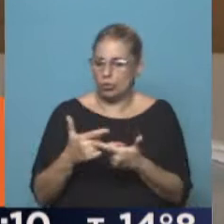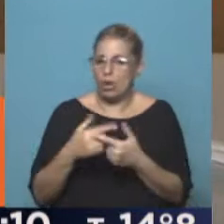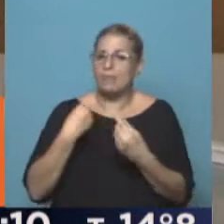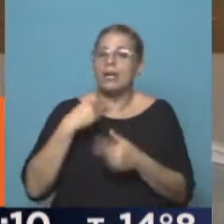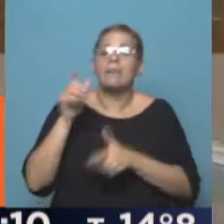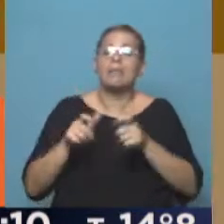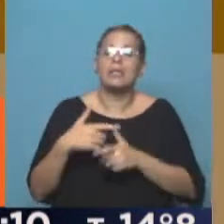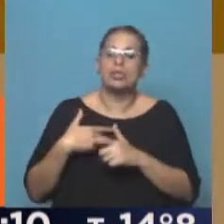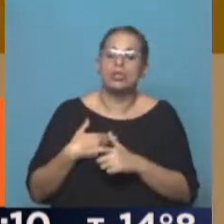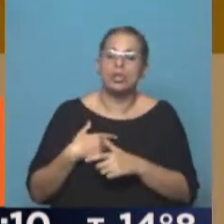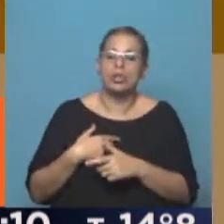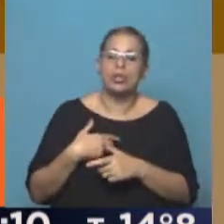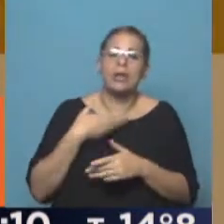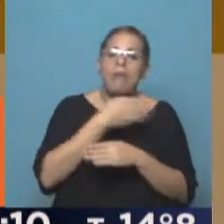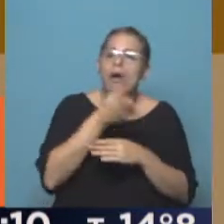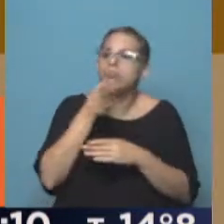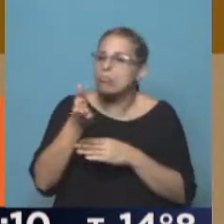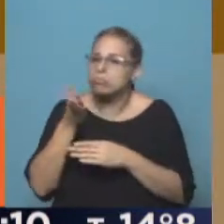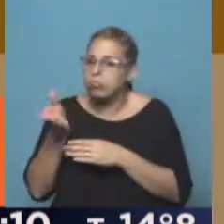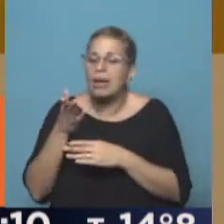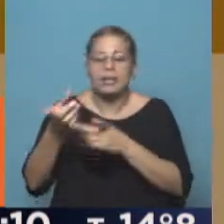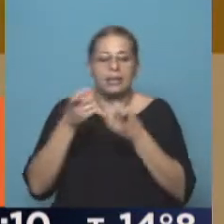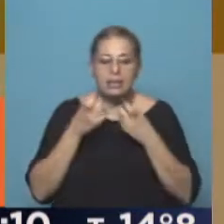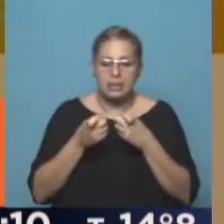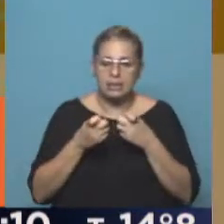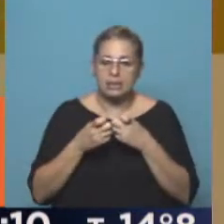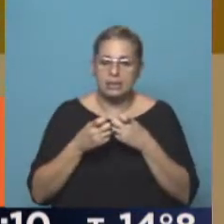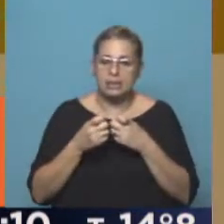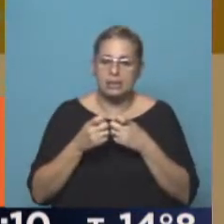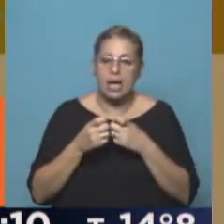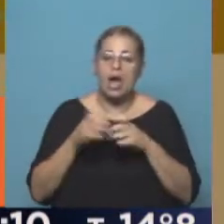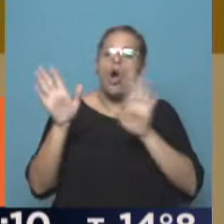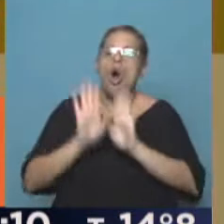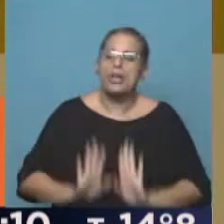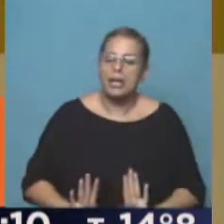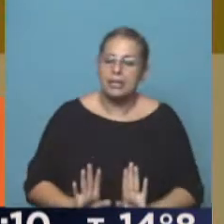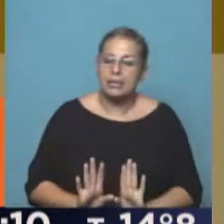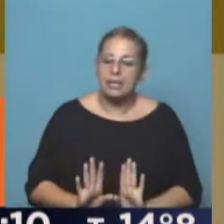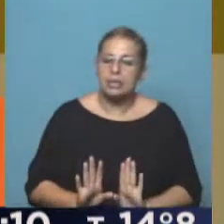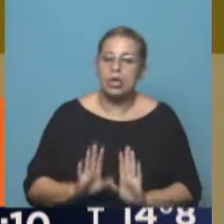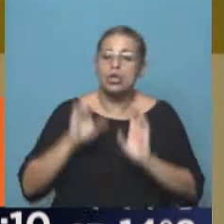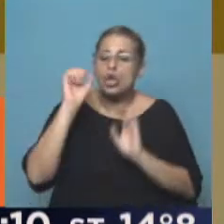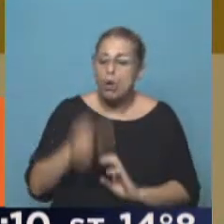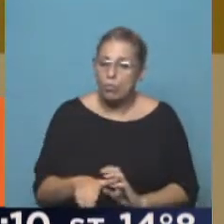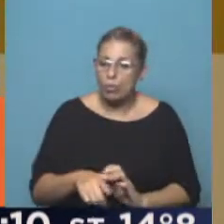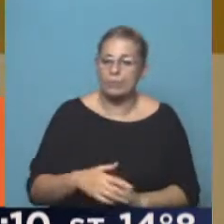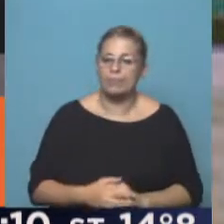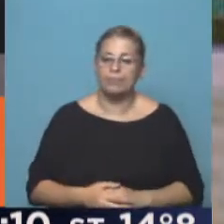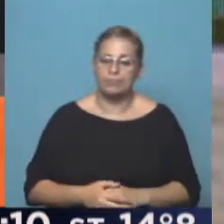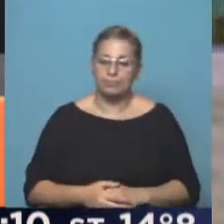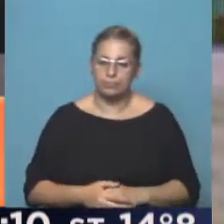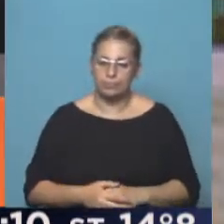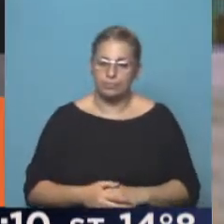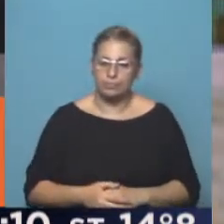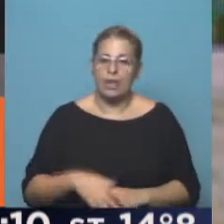pasa de un lado a otro para atenderse en los hospitales y esto requiere una estratégica desarrollo común que la estamos encarando bueno